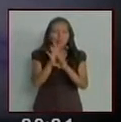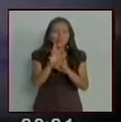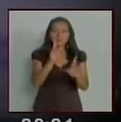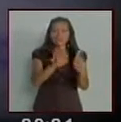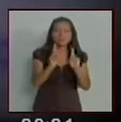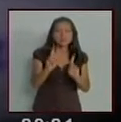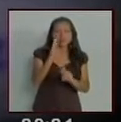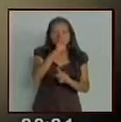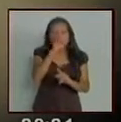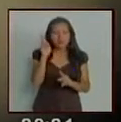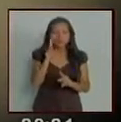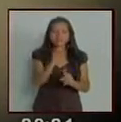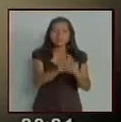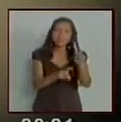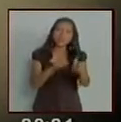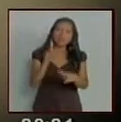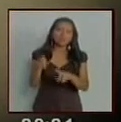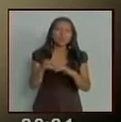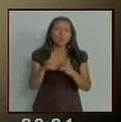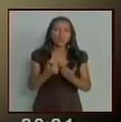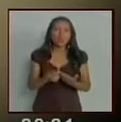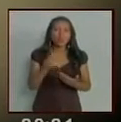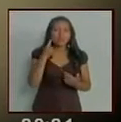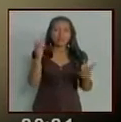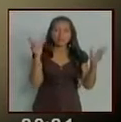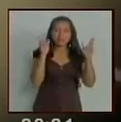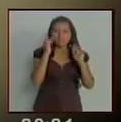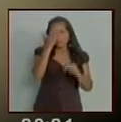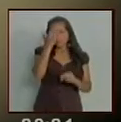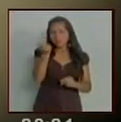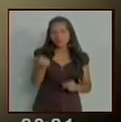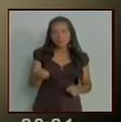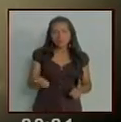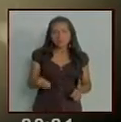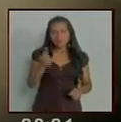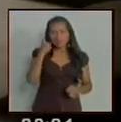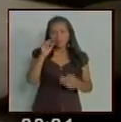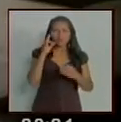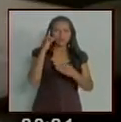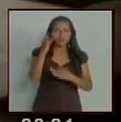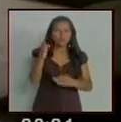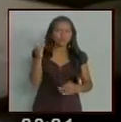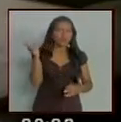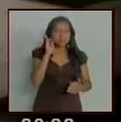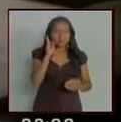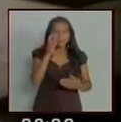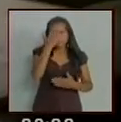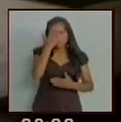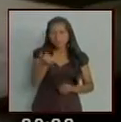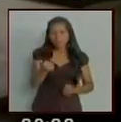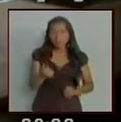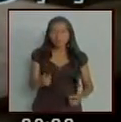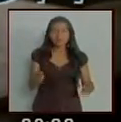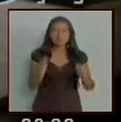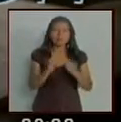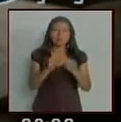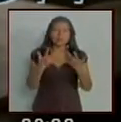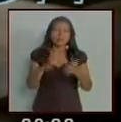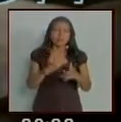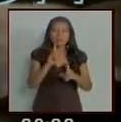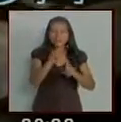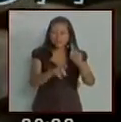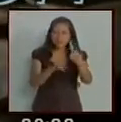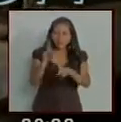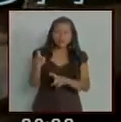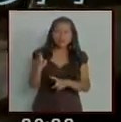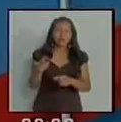vino de los cubanos para tratar de medir también cuáles eran las causas más frecuentes para tener hipoacusia. Y también tenemos la otitis media crónica.